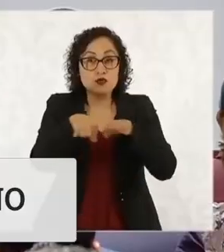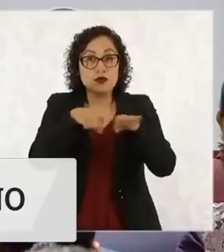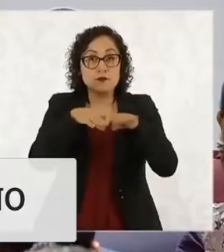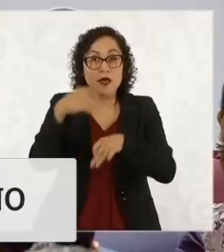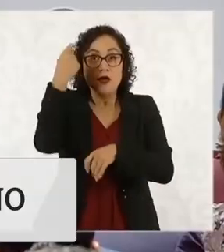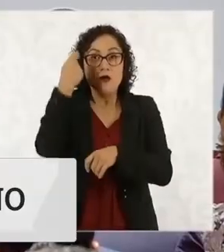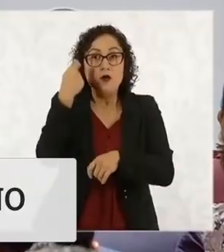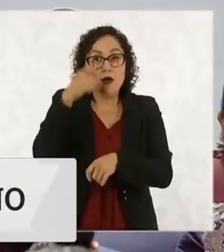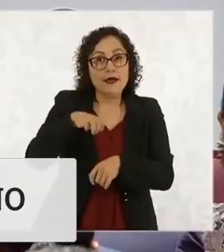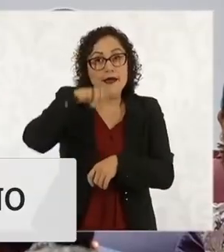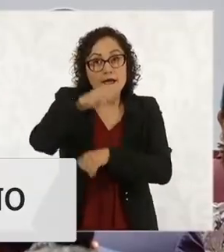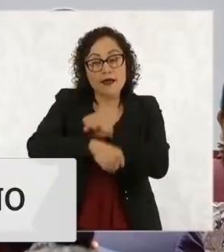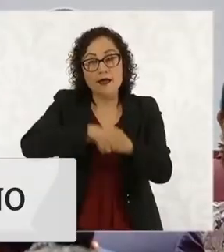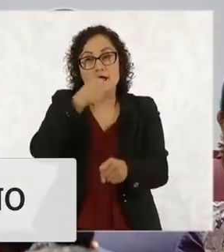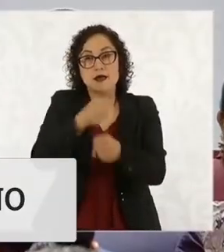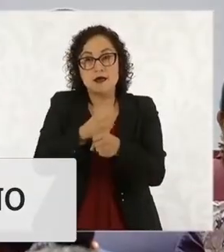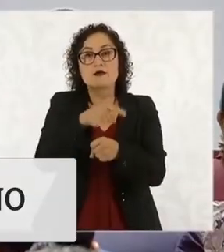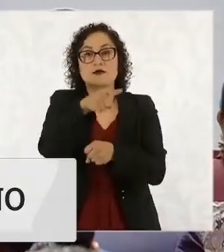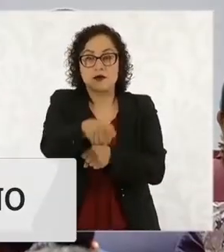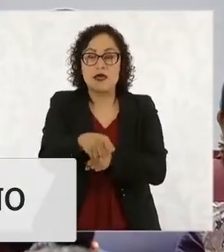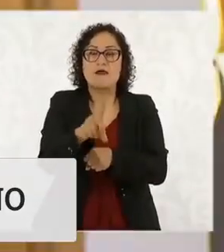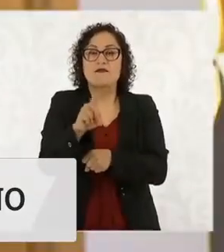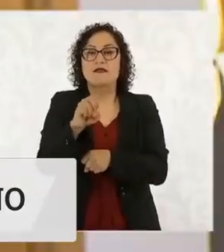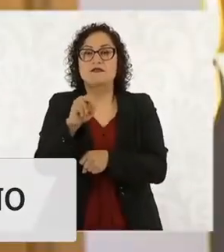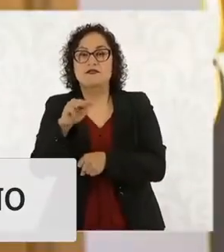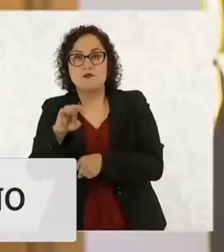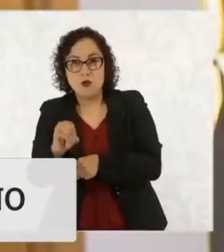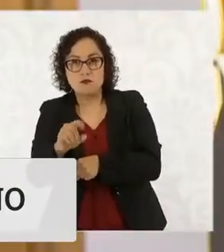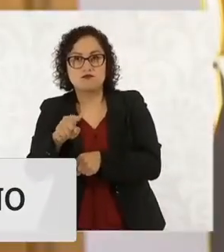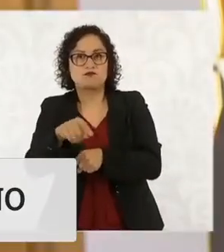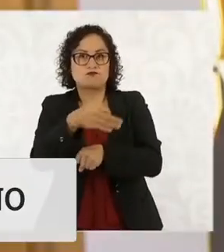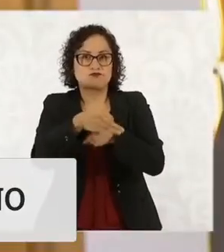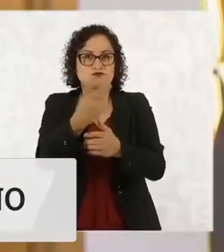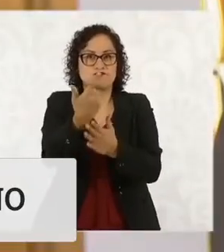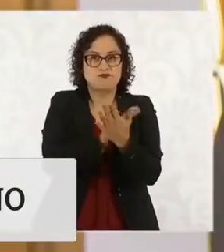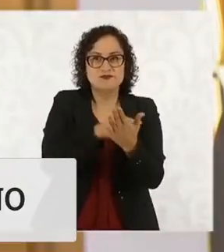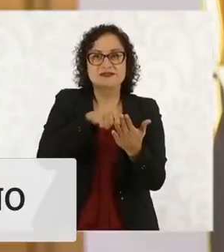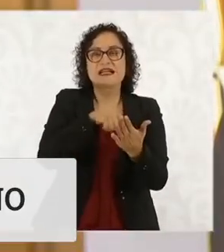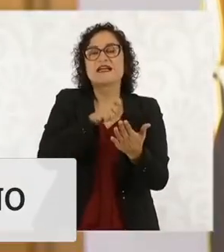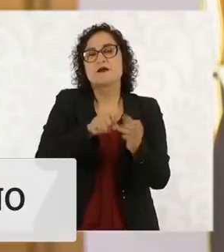bajo el régimen del 10º transitorio. Fortalecemos el